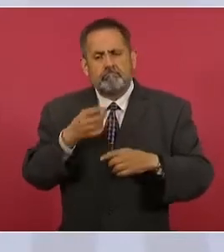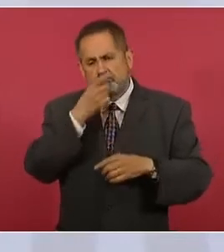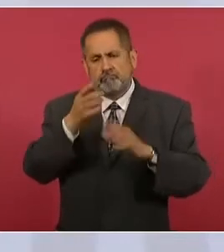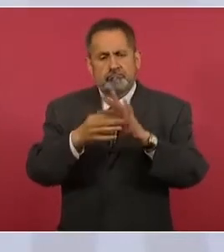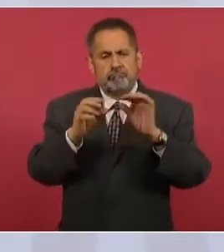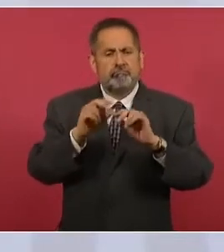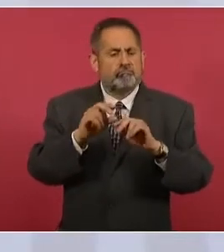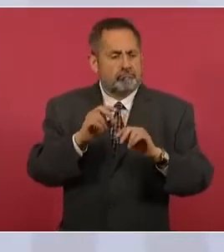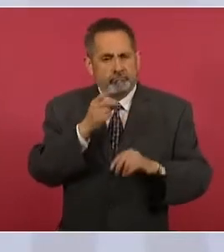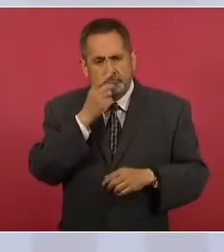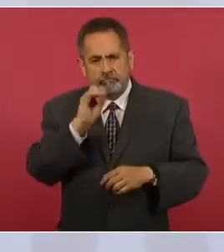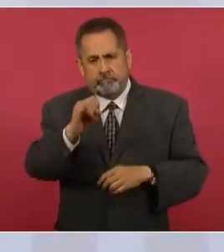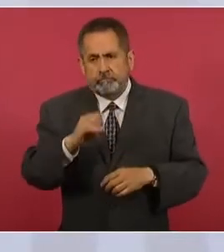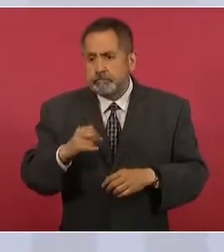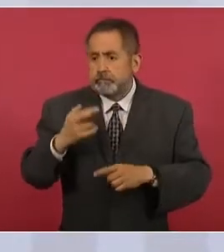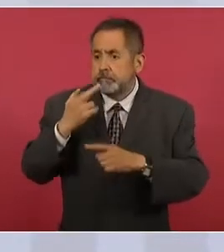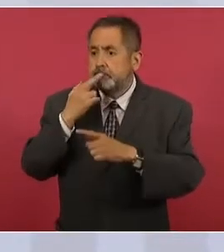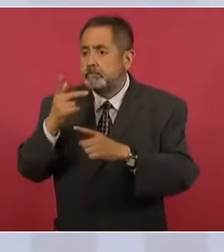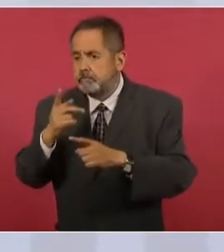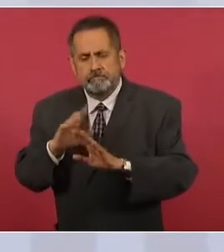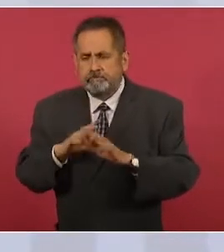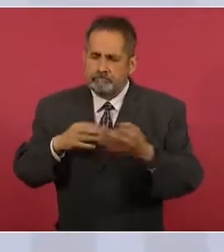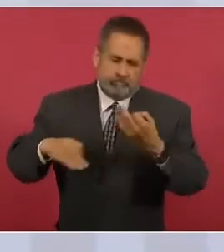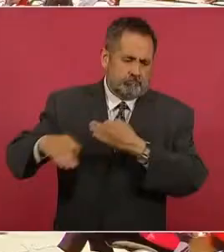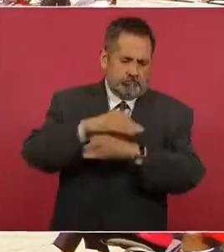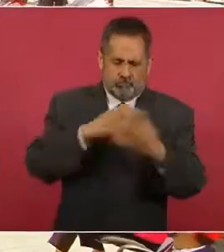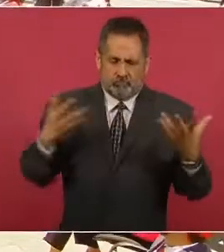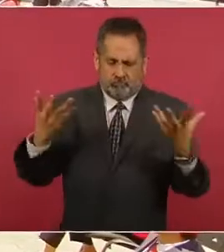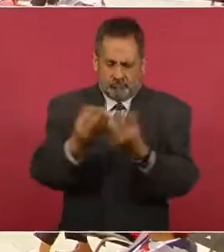que nadie es mejor que todos juntos.